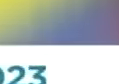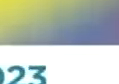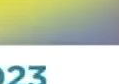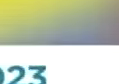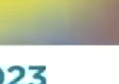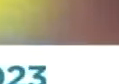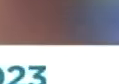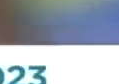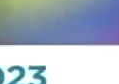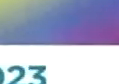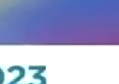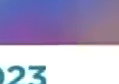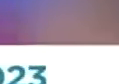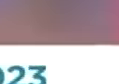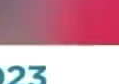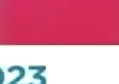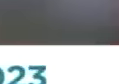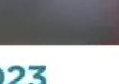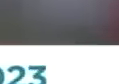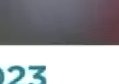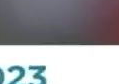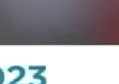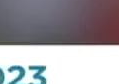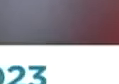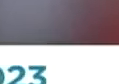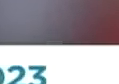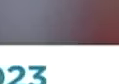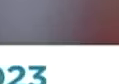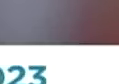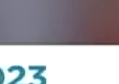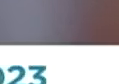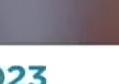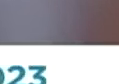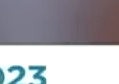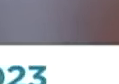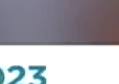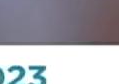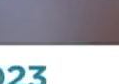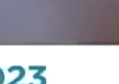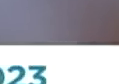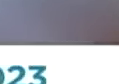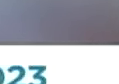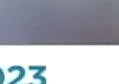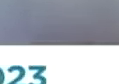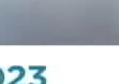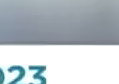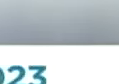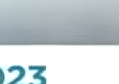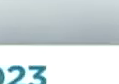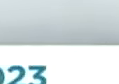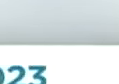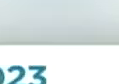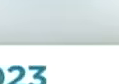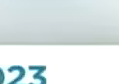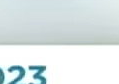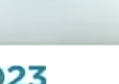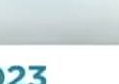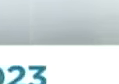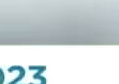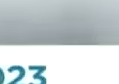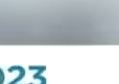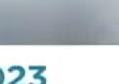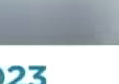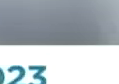Es nuestra tierra llena de encantos, un paraíso donde nace el sol